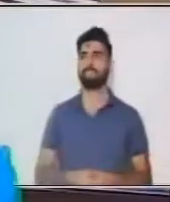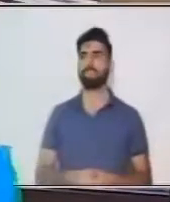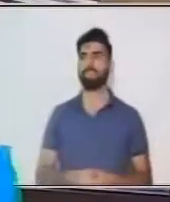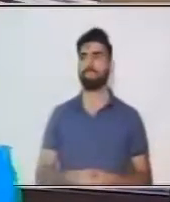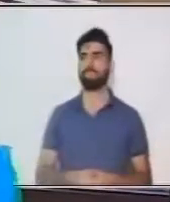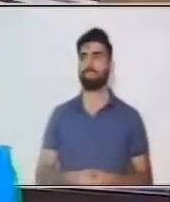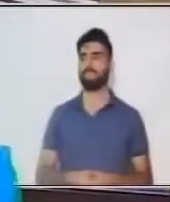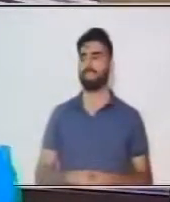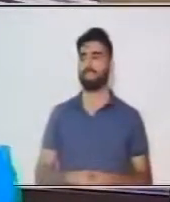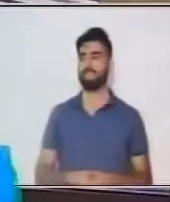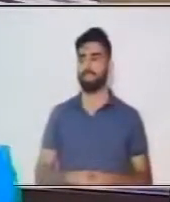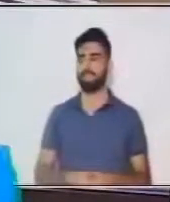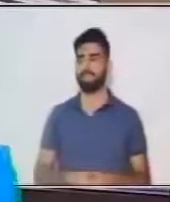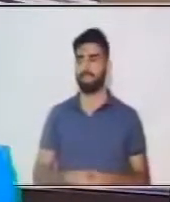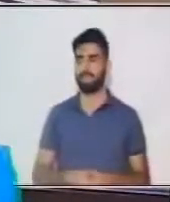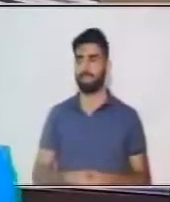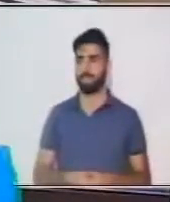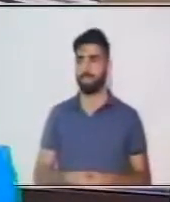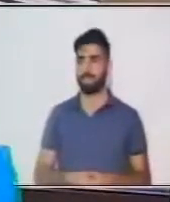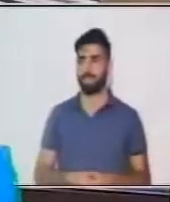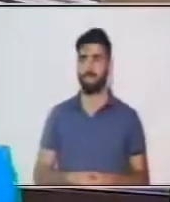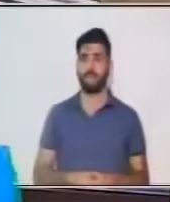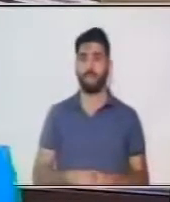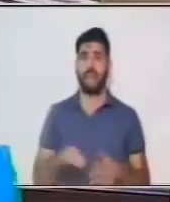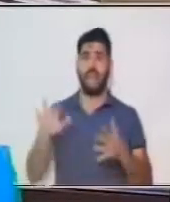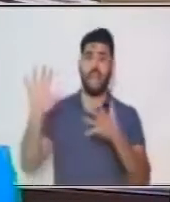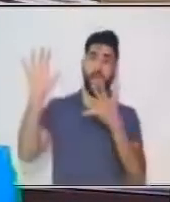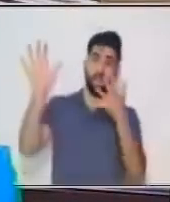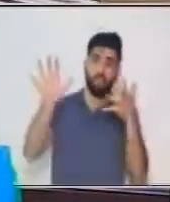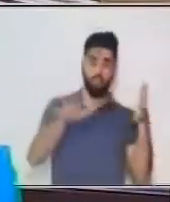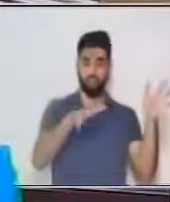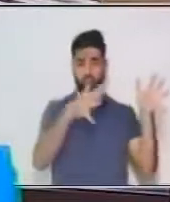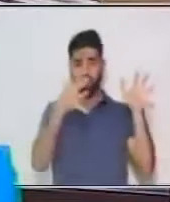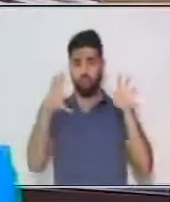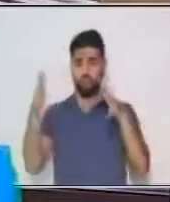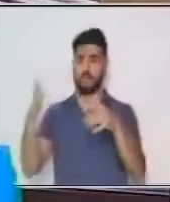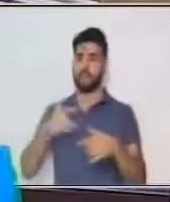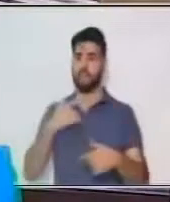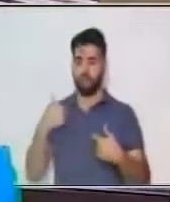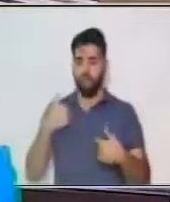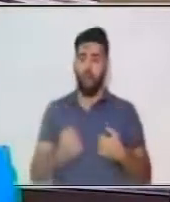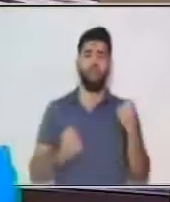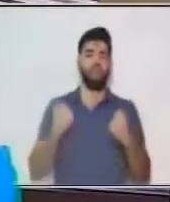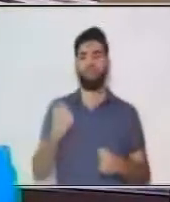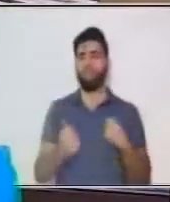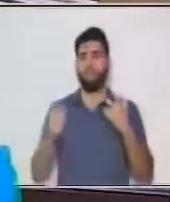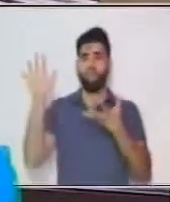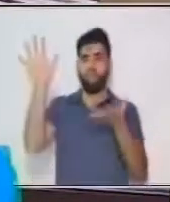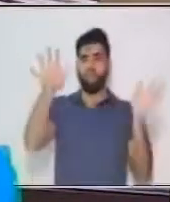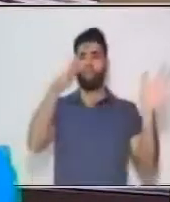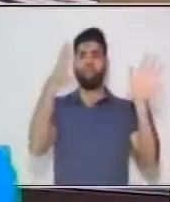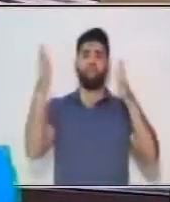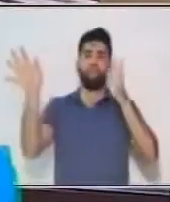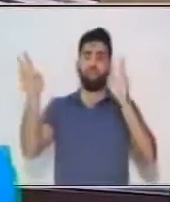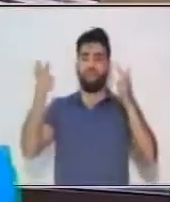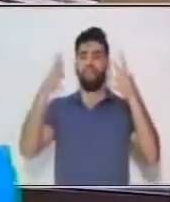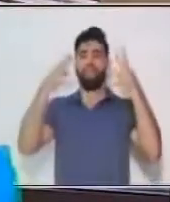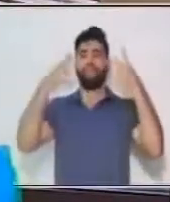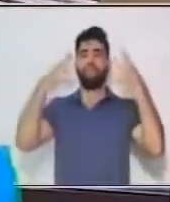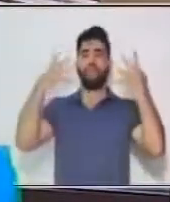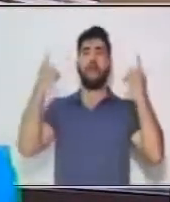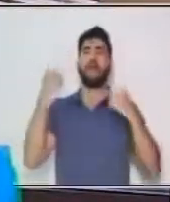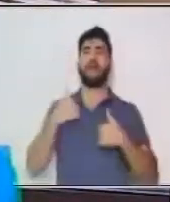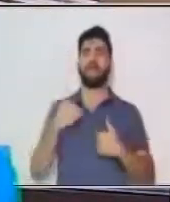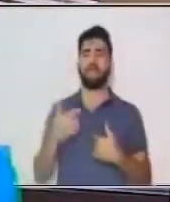el oído. El viento acaricia mi rostro cuando corro por las mañanas. ¿Cómo puedes percibir el